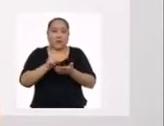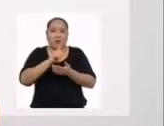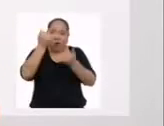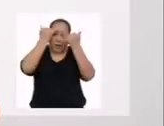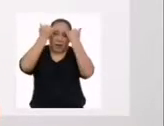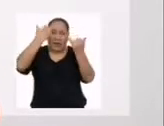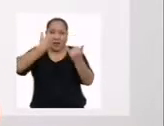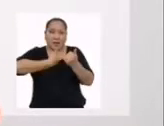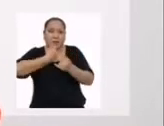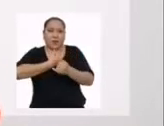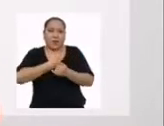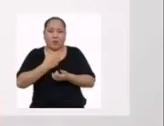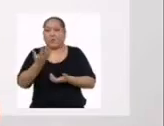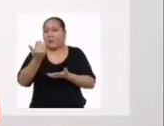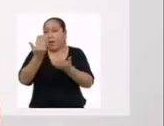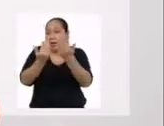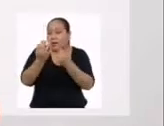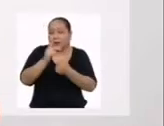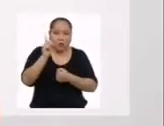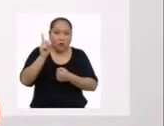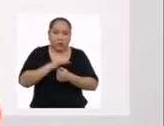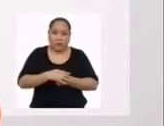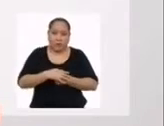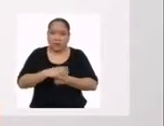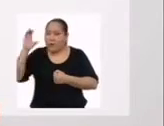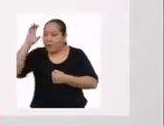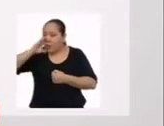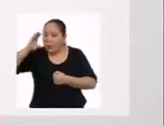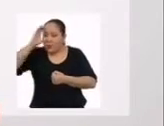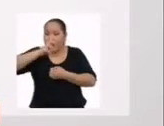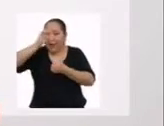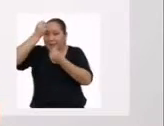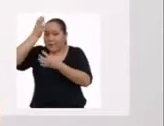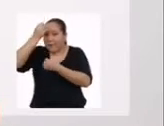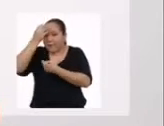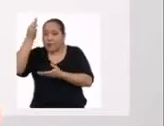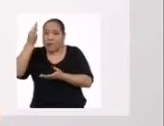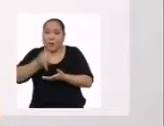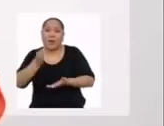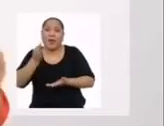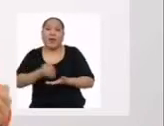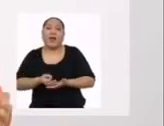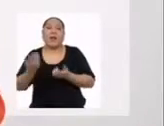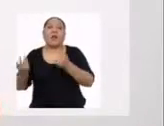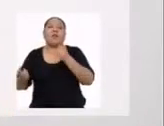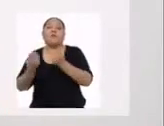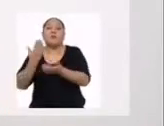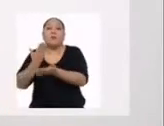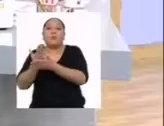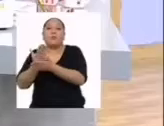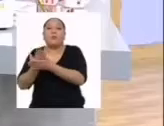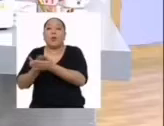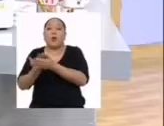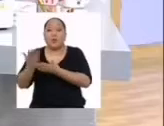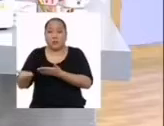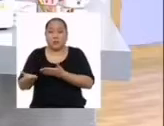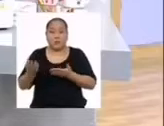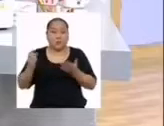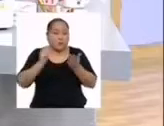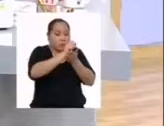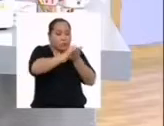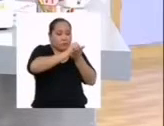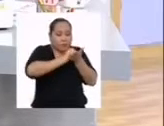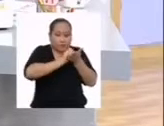convencer al lector, sino que buscan sobre todo dar información sustentada en fuentes confiables. Dicho en